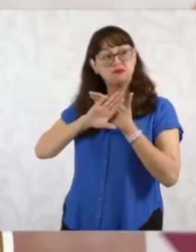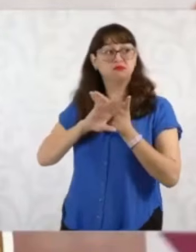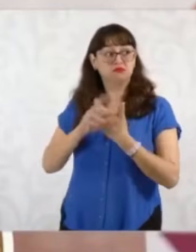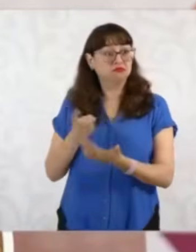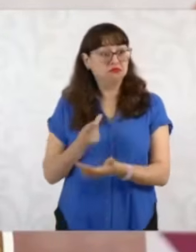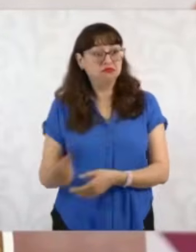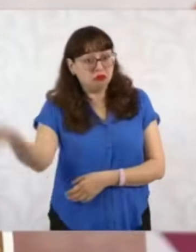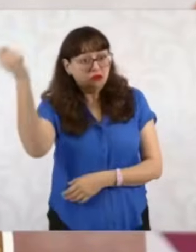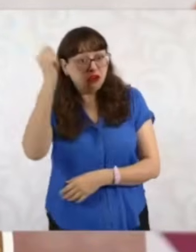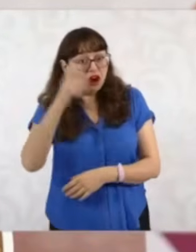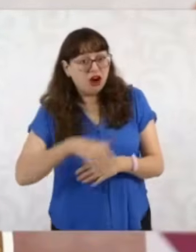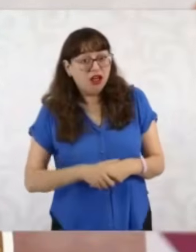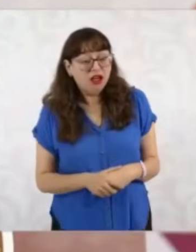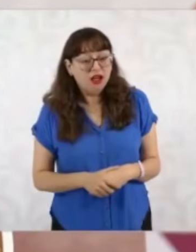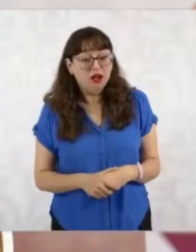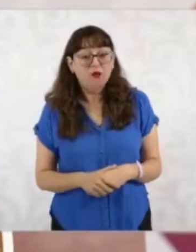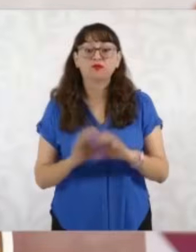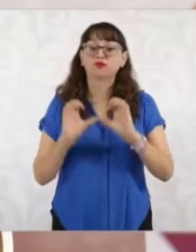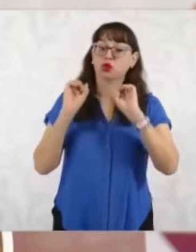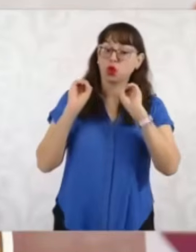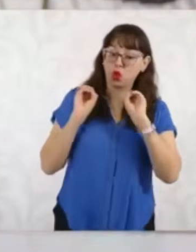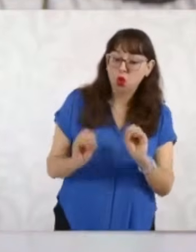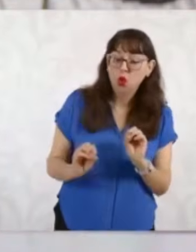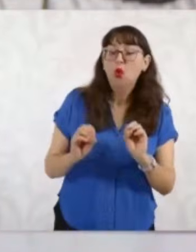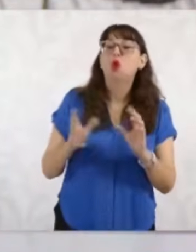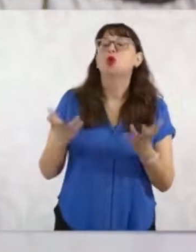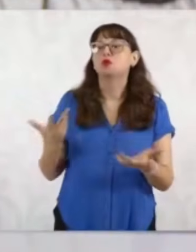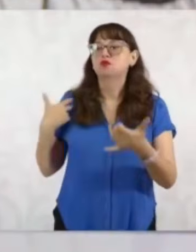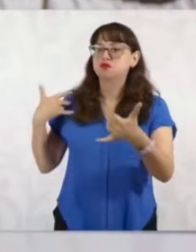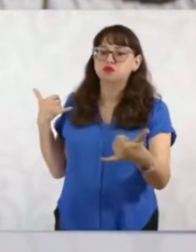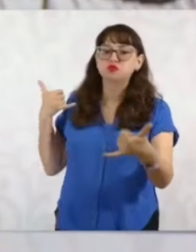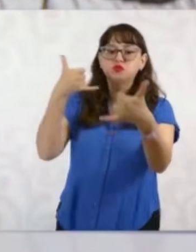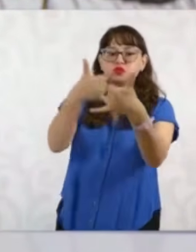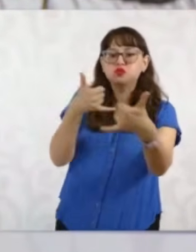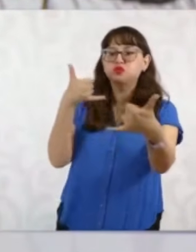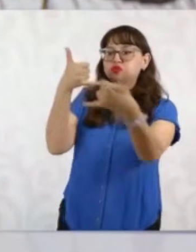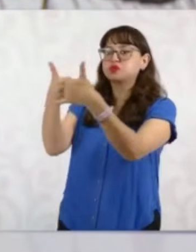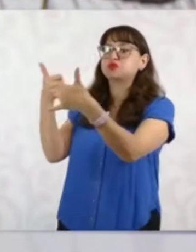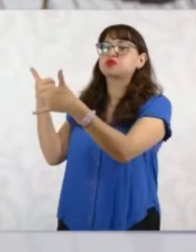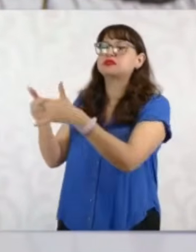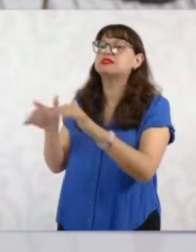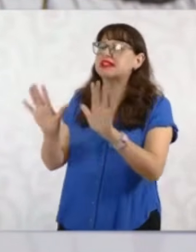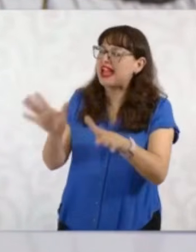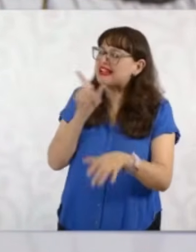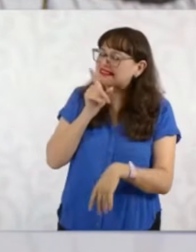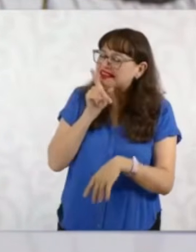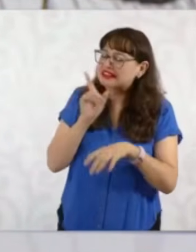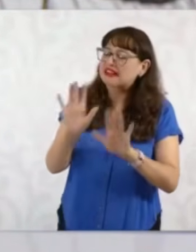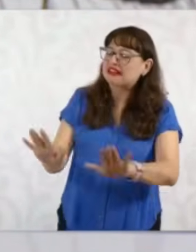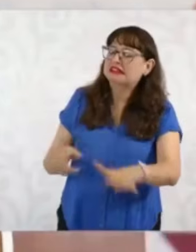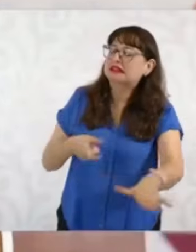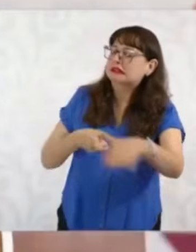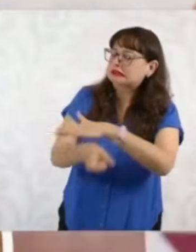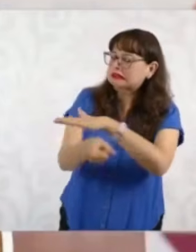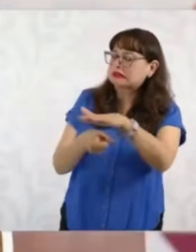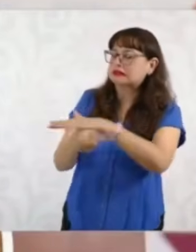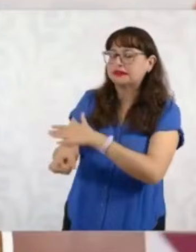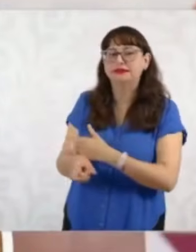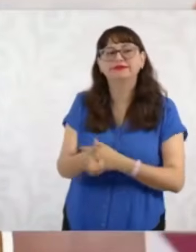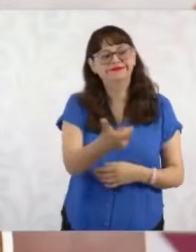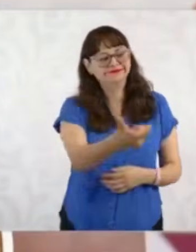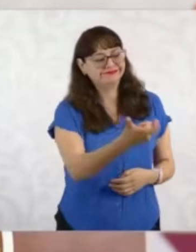les llamaba a la oficina del coordinador de comunicación social, se les ofrecía recurso